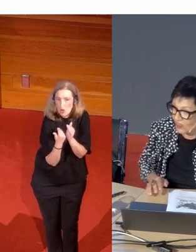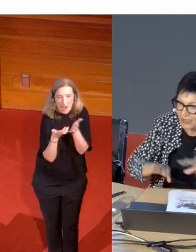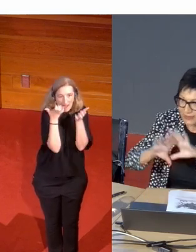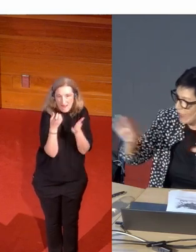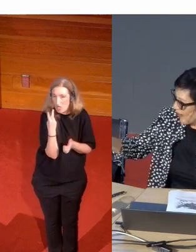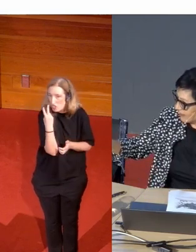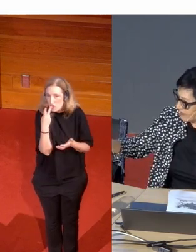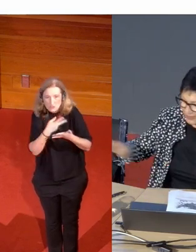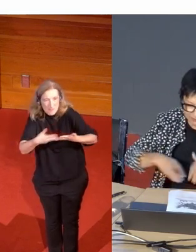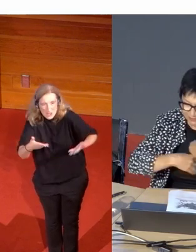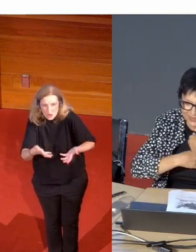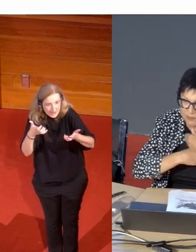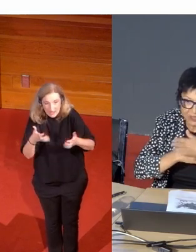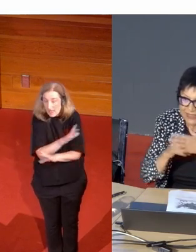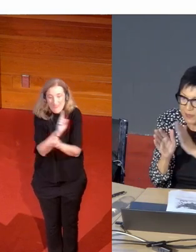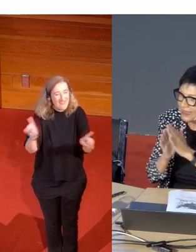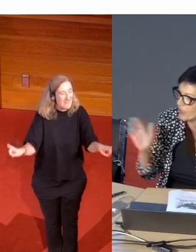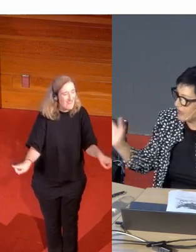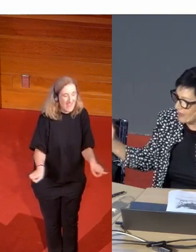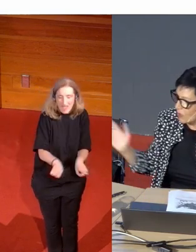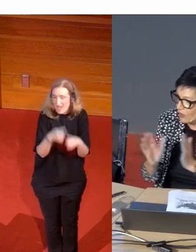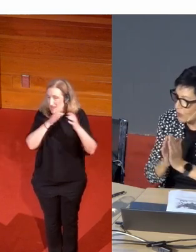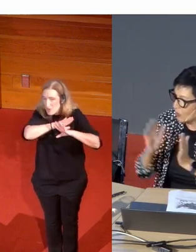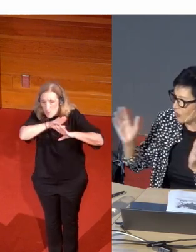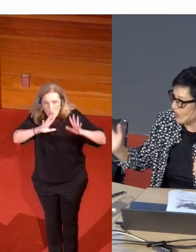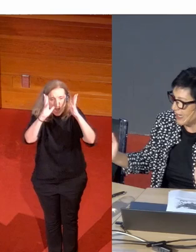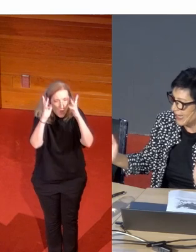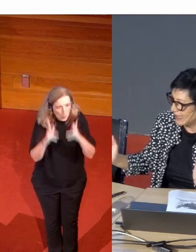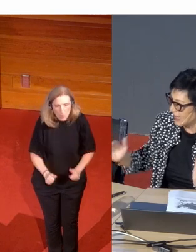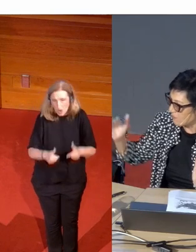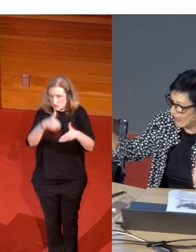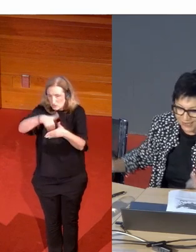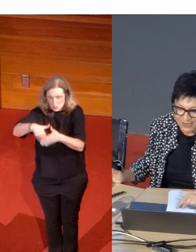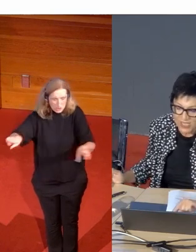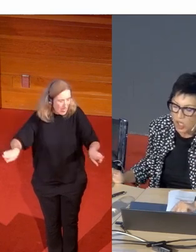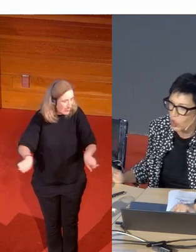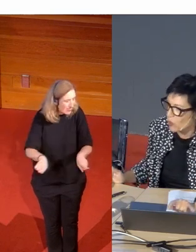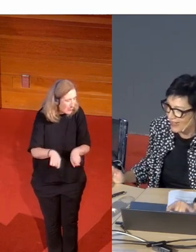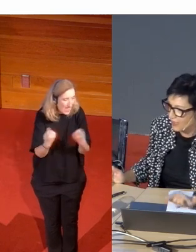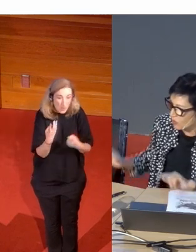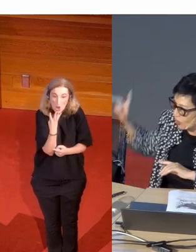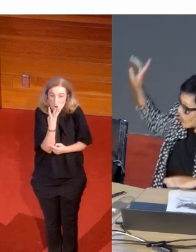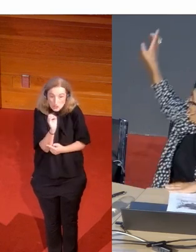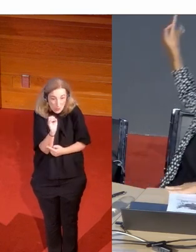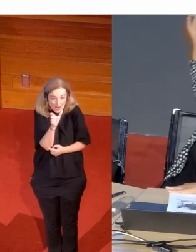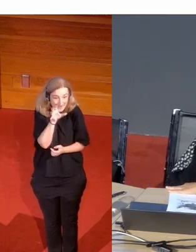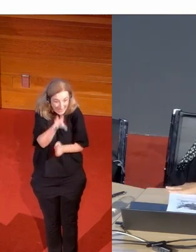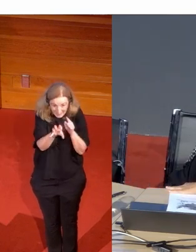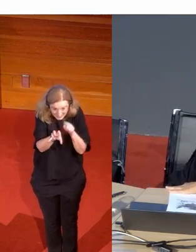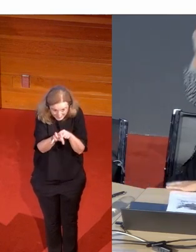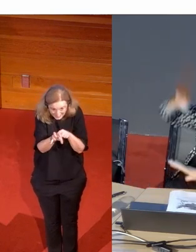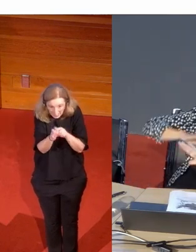2 millones da igual independientemente de Cuántos votos le saque Trump a Harris los 40 votos